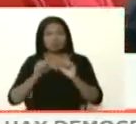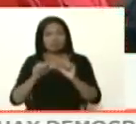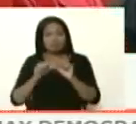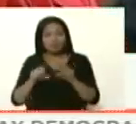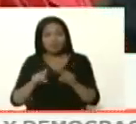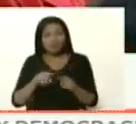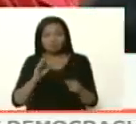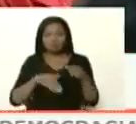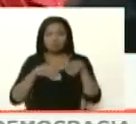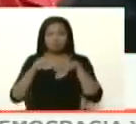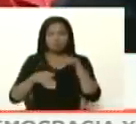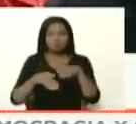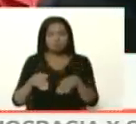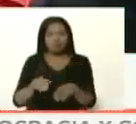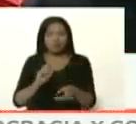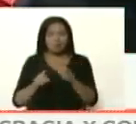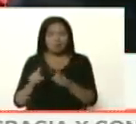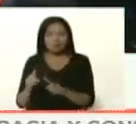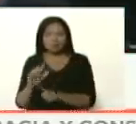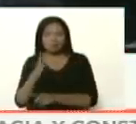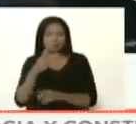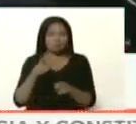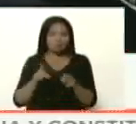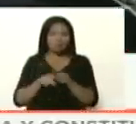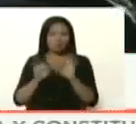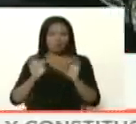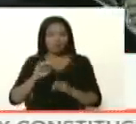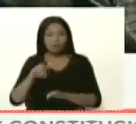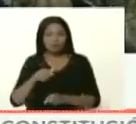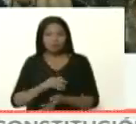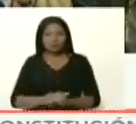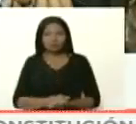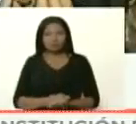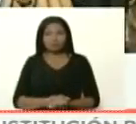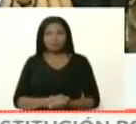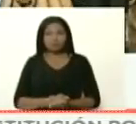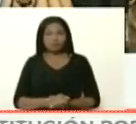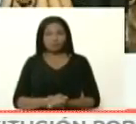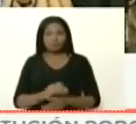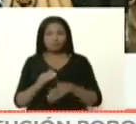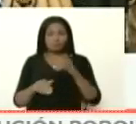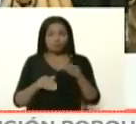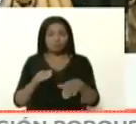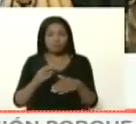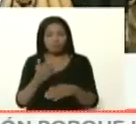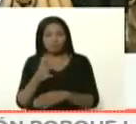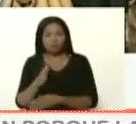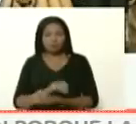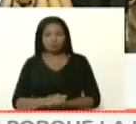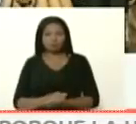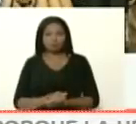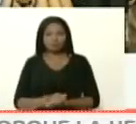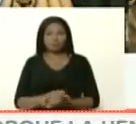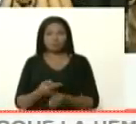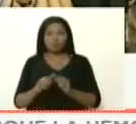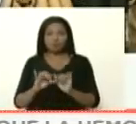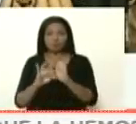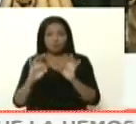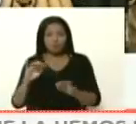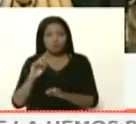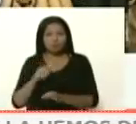a paso firme. A veces parecieran todavía pasos modestos, pero de los pasos